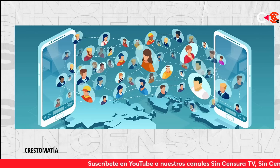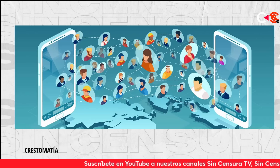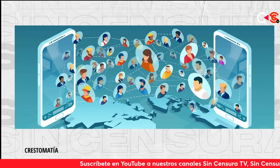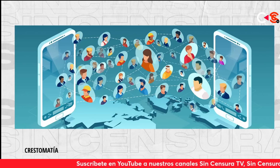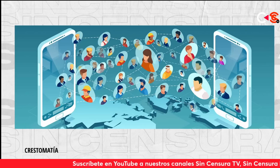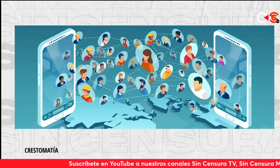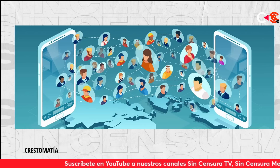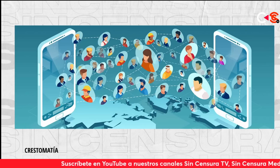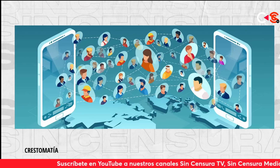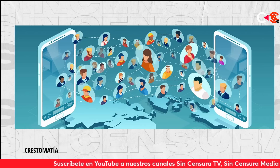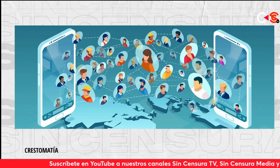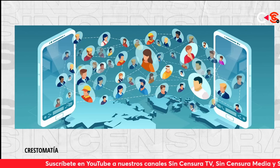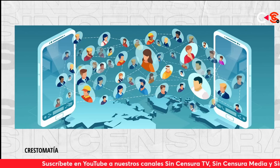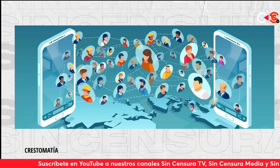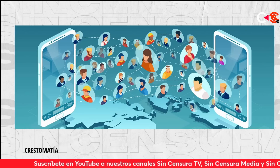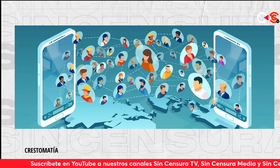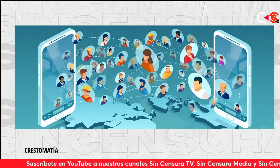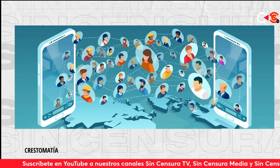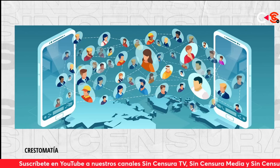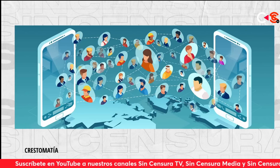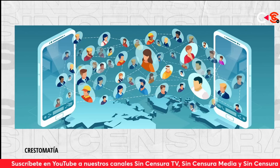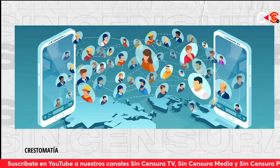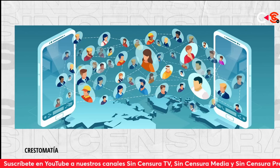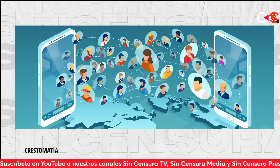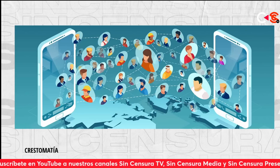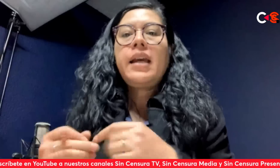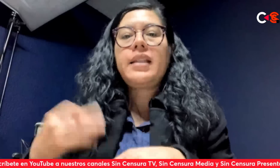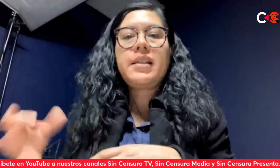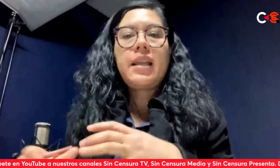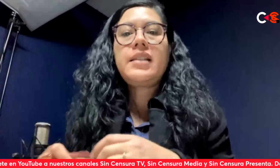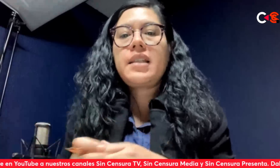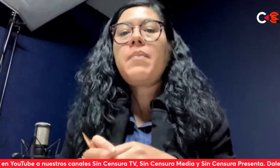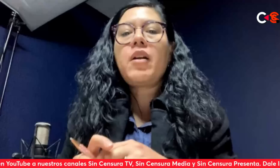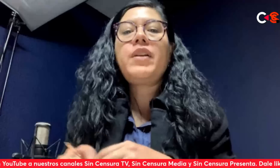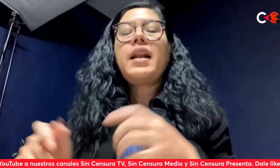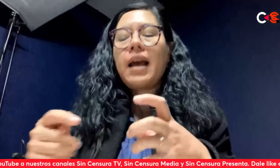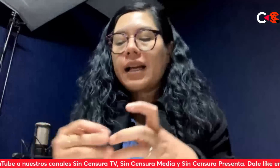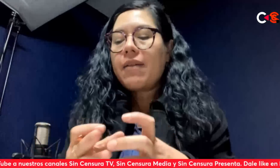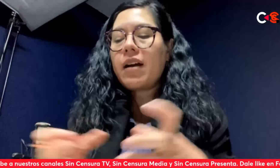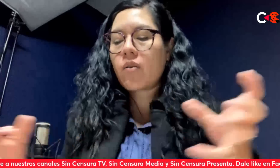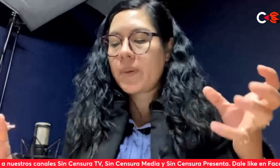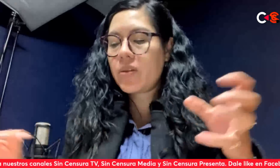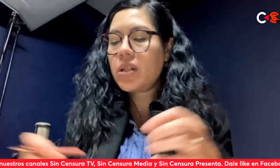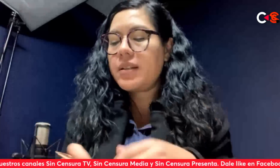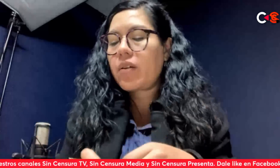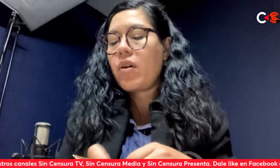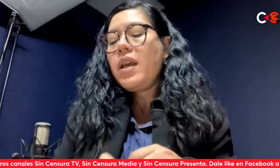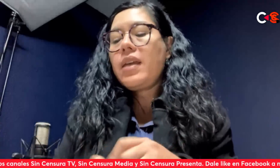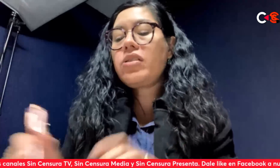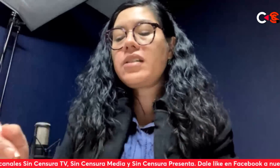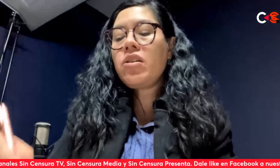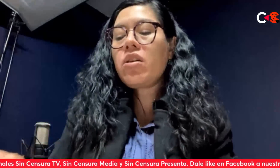de algoritmos que privilegian sobre todo el pensamiento de derecha, etcétera, etcétera, pero al final acaba rompiéndose el